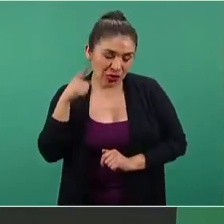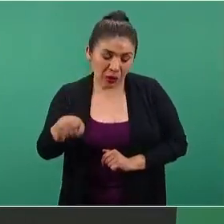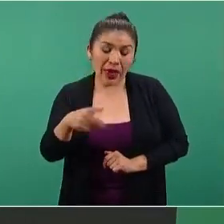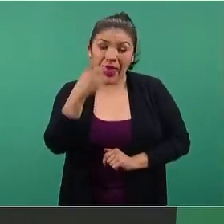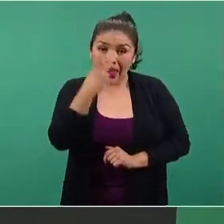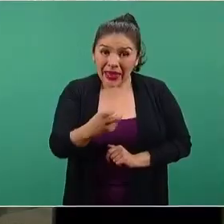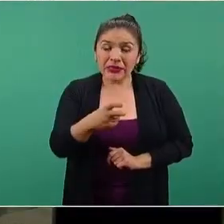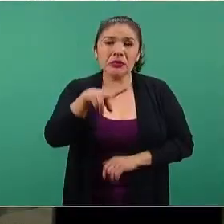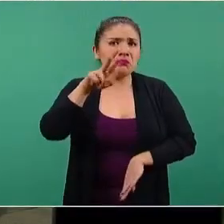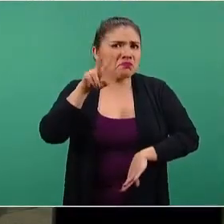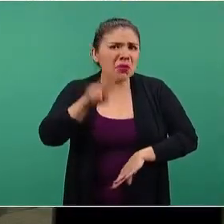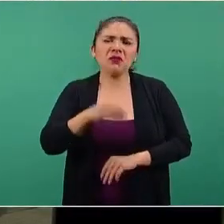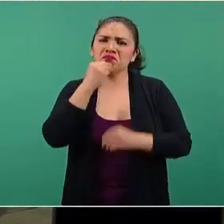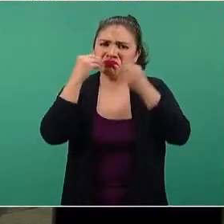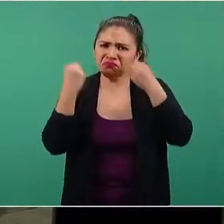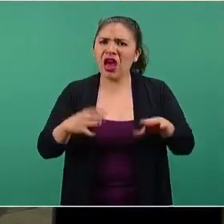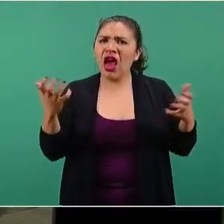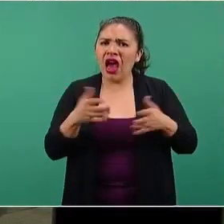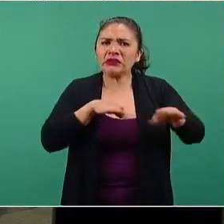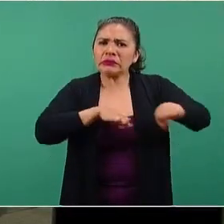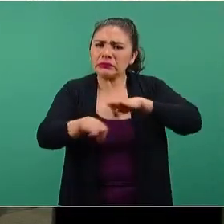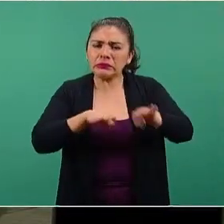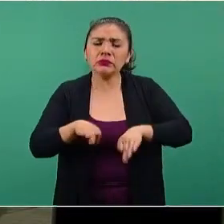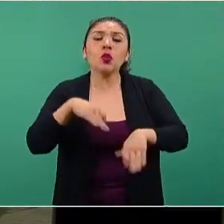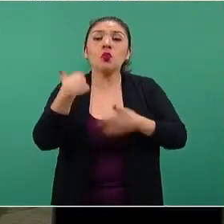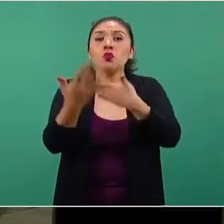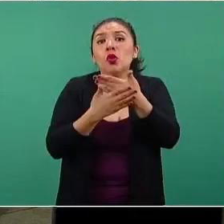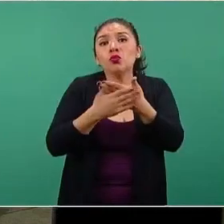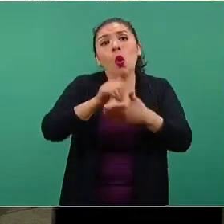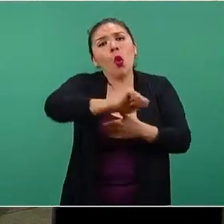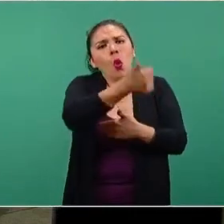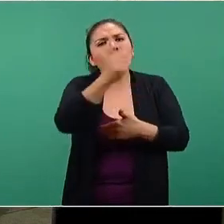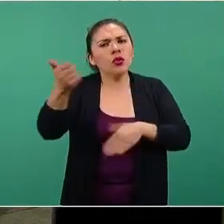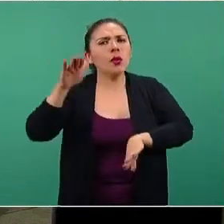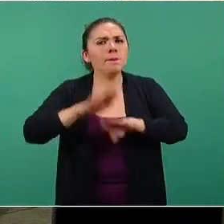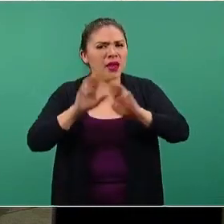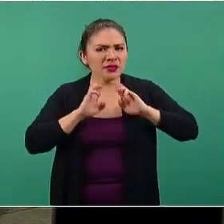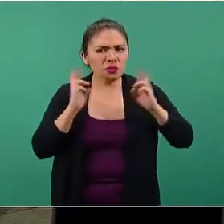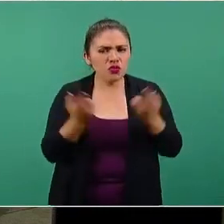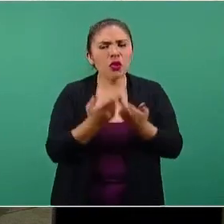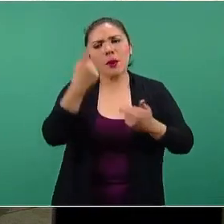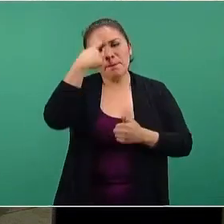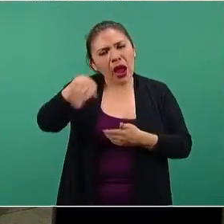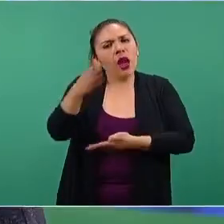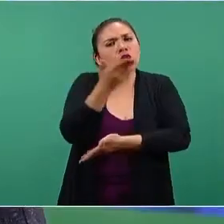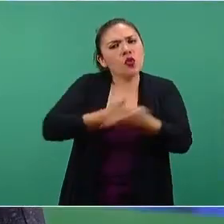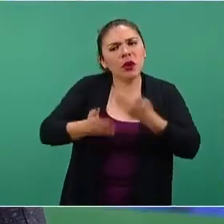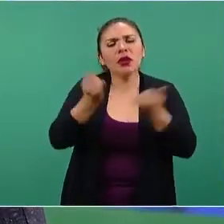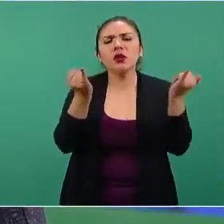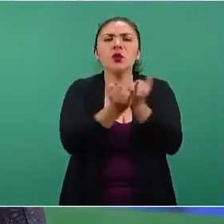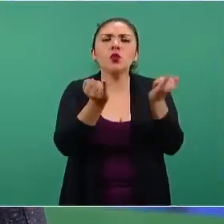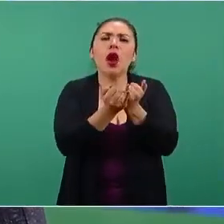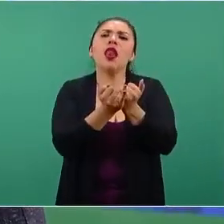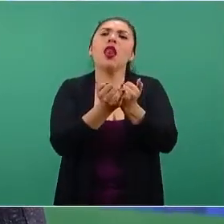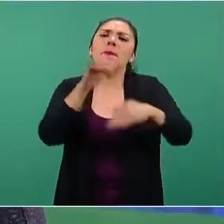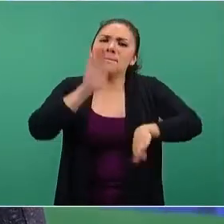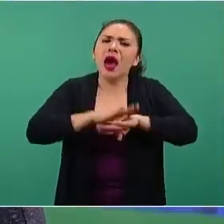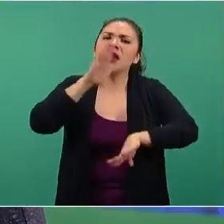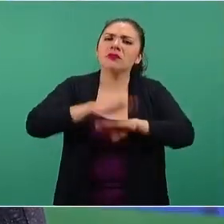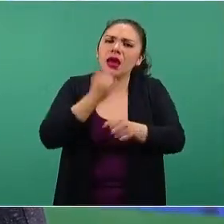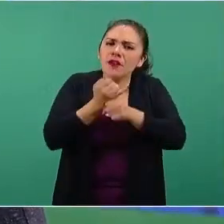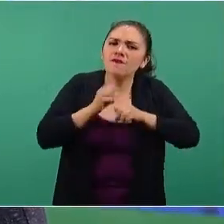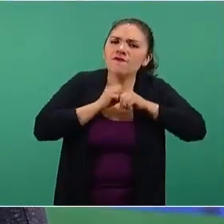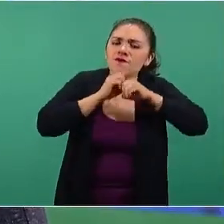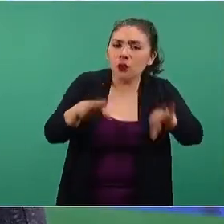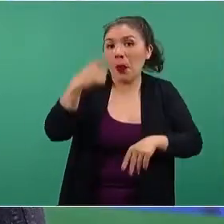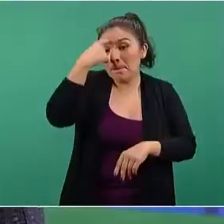un ejercicio extraordinario y tendremos otras reuniones en donde vamos a compartir también más